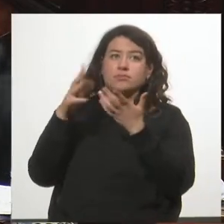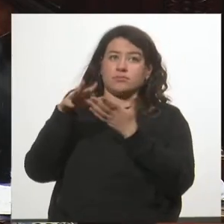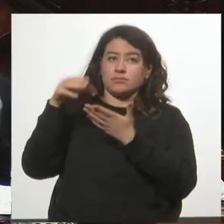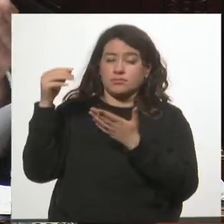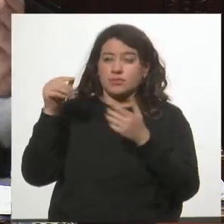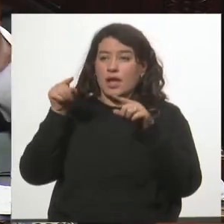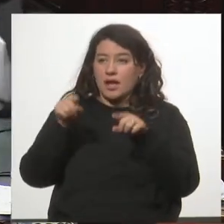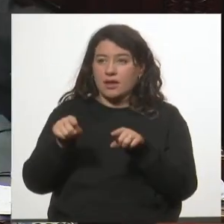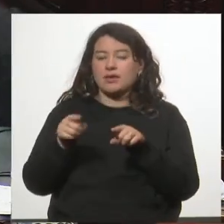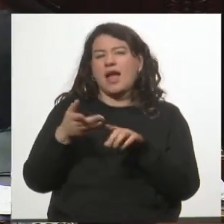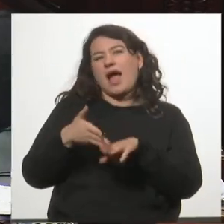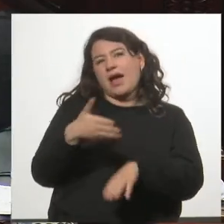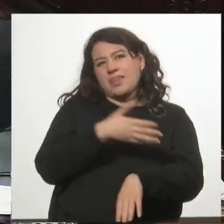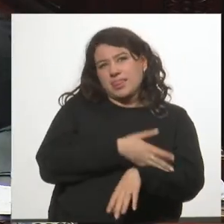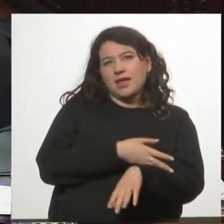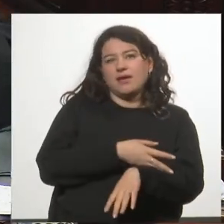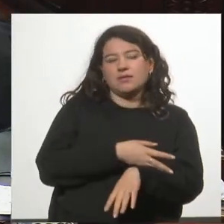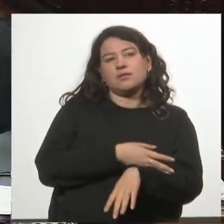así funcionaba